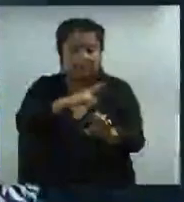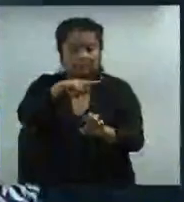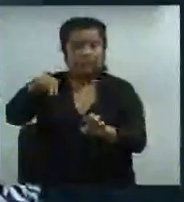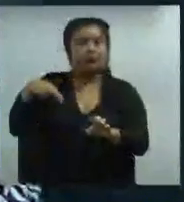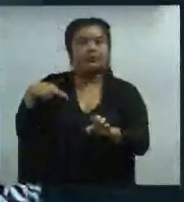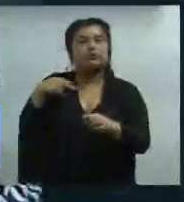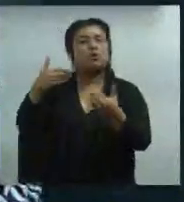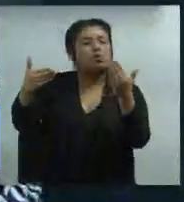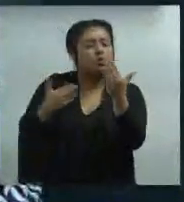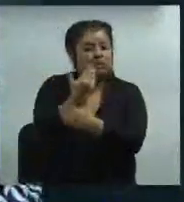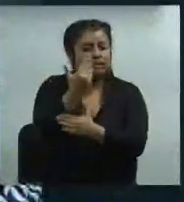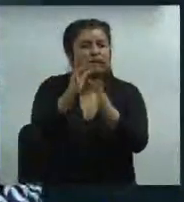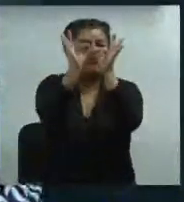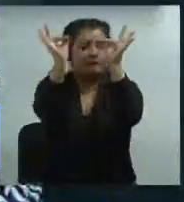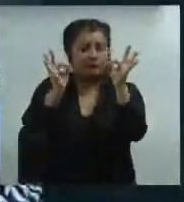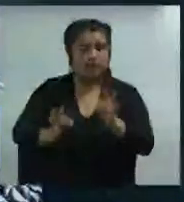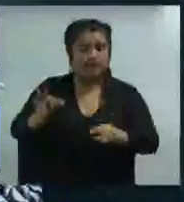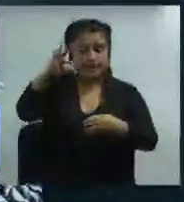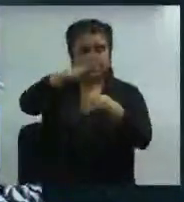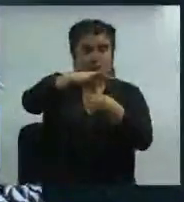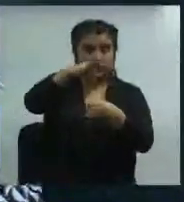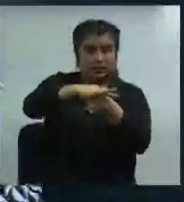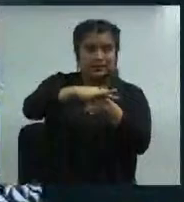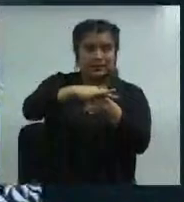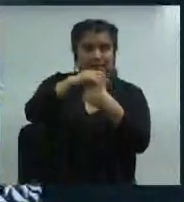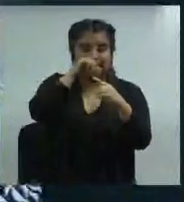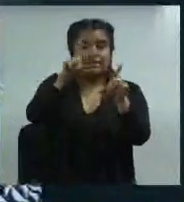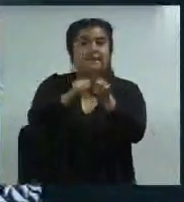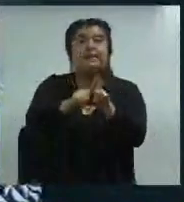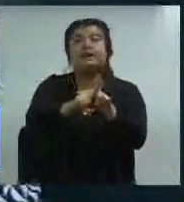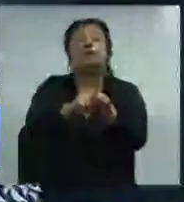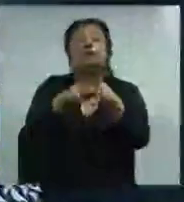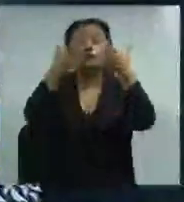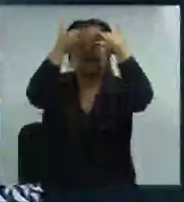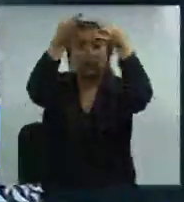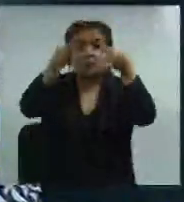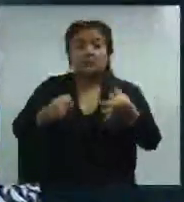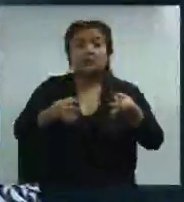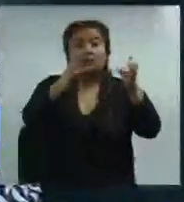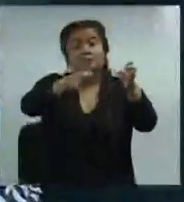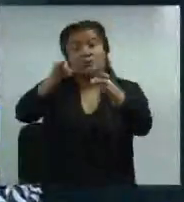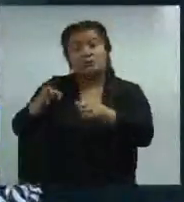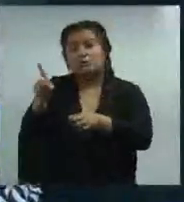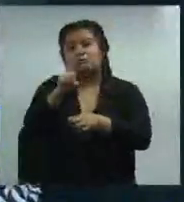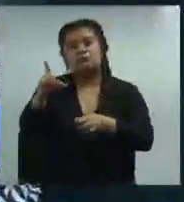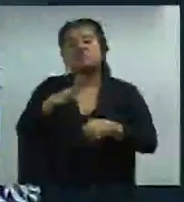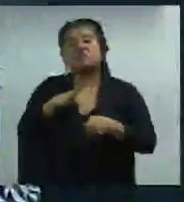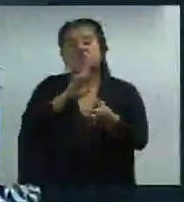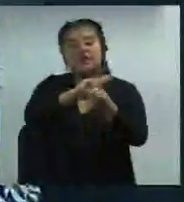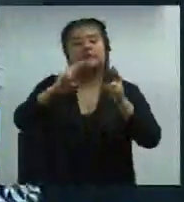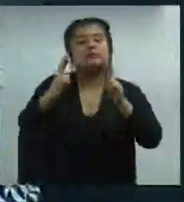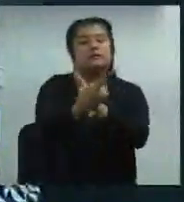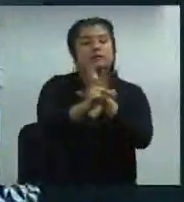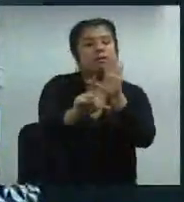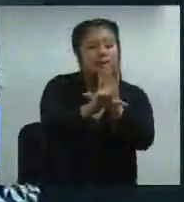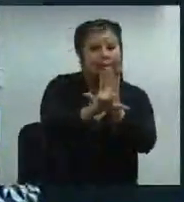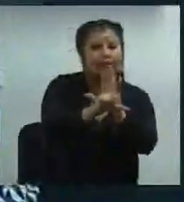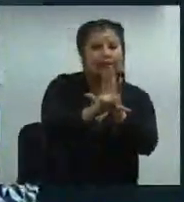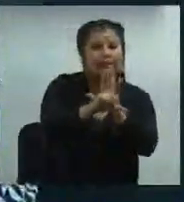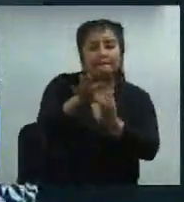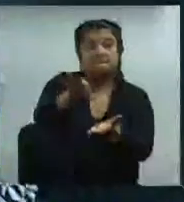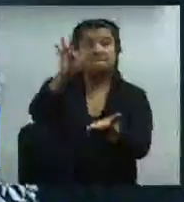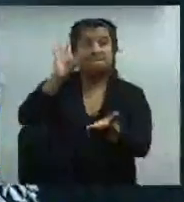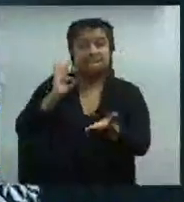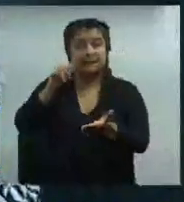tema. Si bien la mayoría o el consenso es que no tengamos estas reformas para la elección en